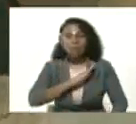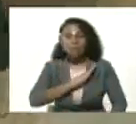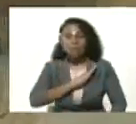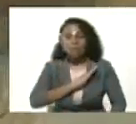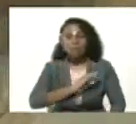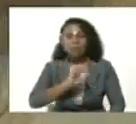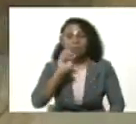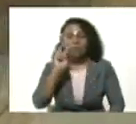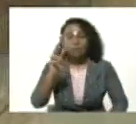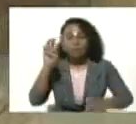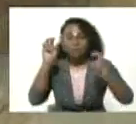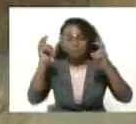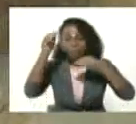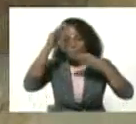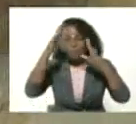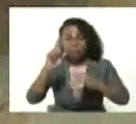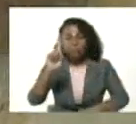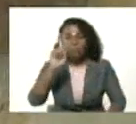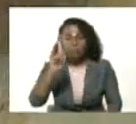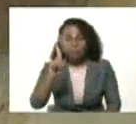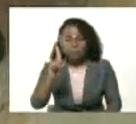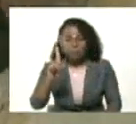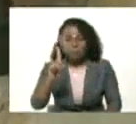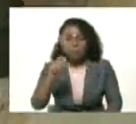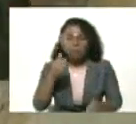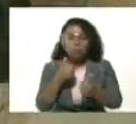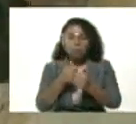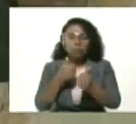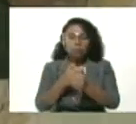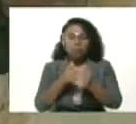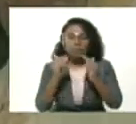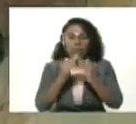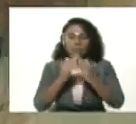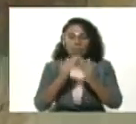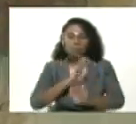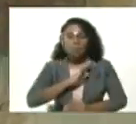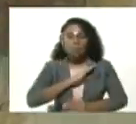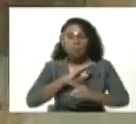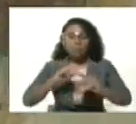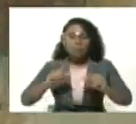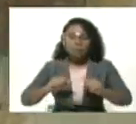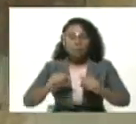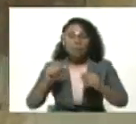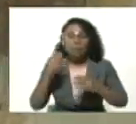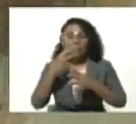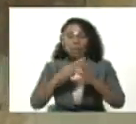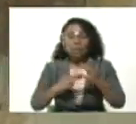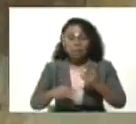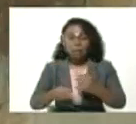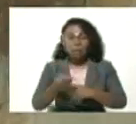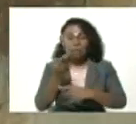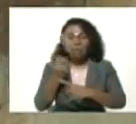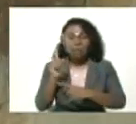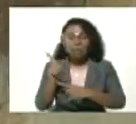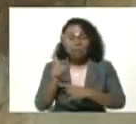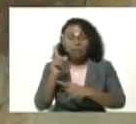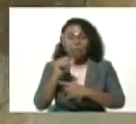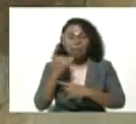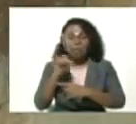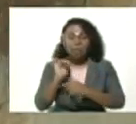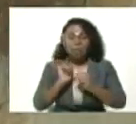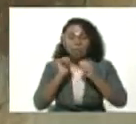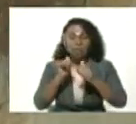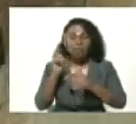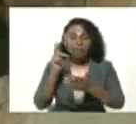dos categorías de atención. Uno, la sustitución de vivienda en el propio terreno con kit du colza, que también van a comenzar a